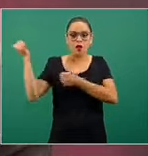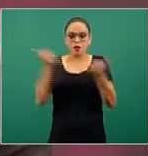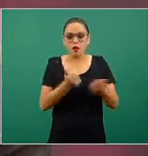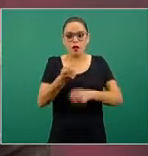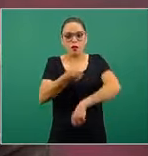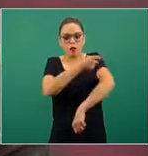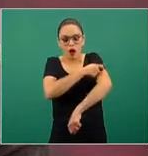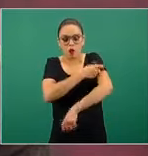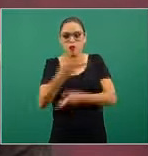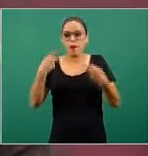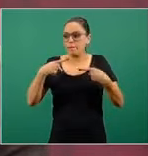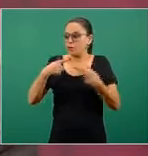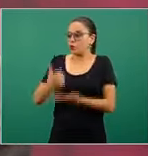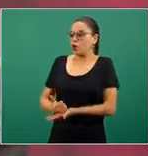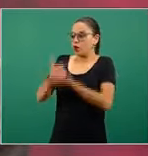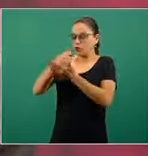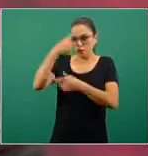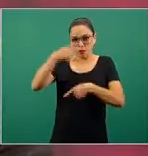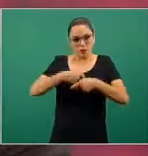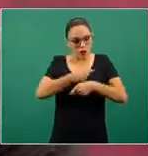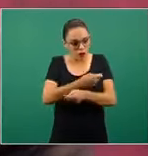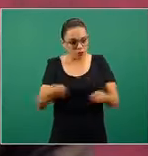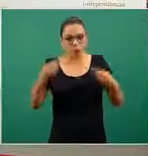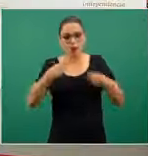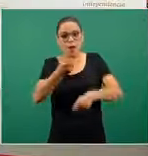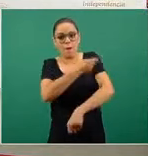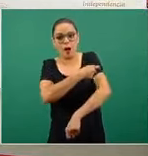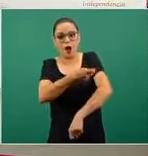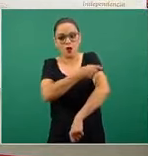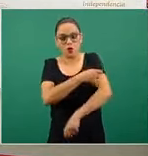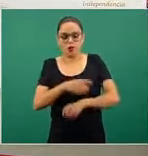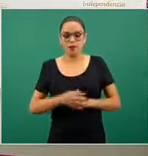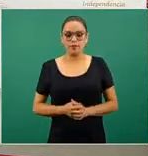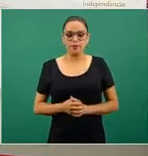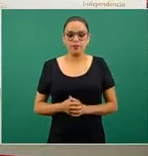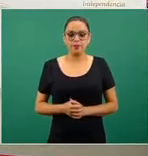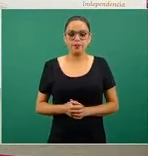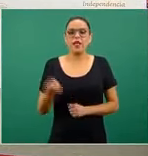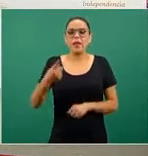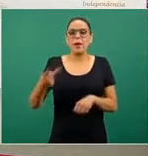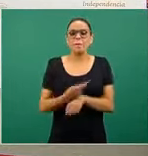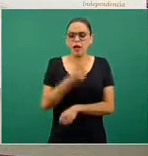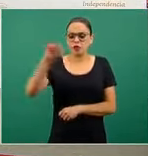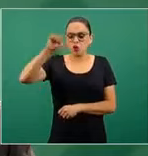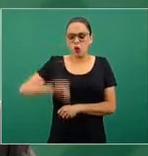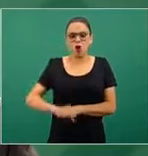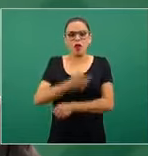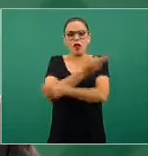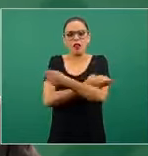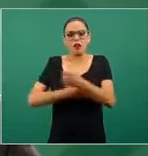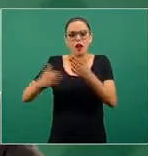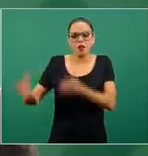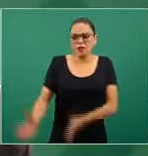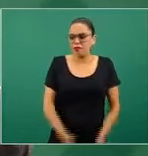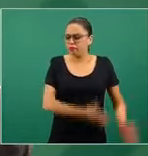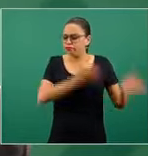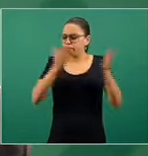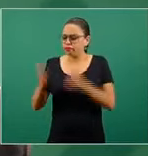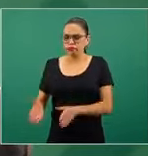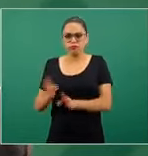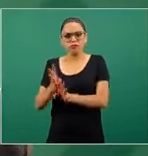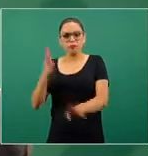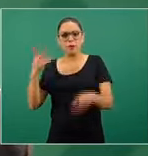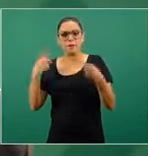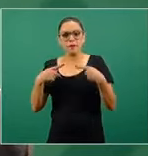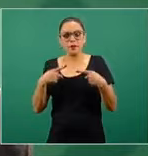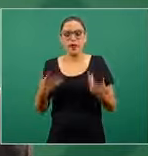Hoy en particular, uno de los elementos que contribuyó al retraso fue la llegada tardía del personal